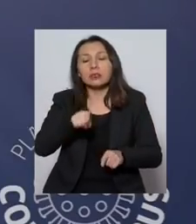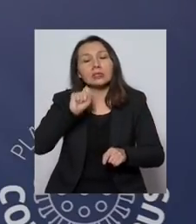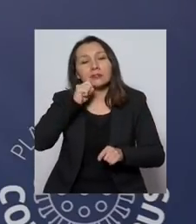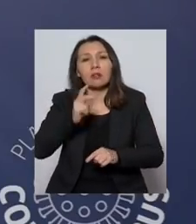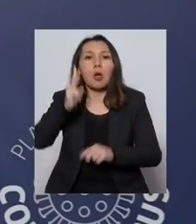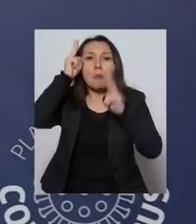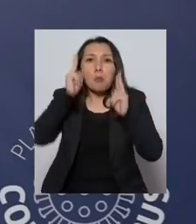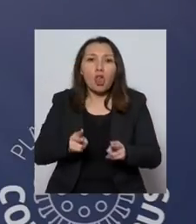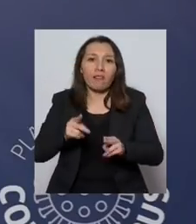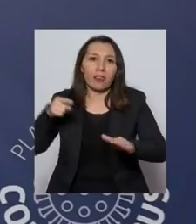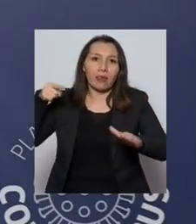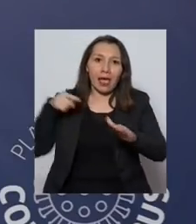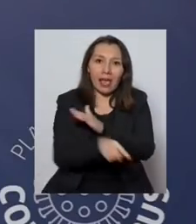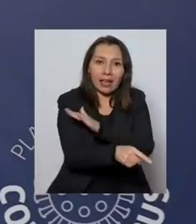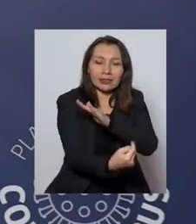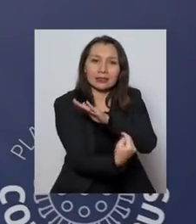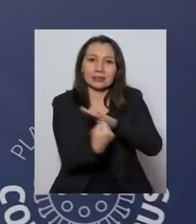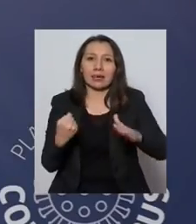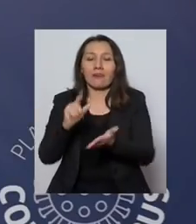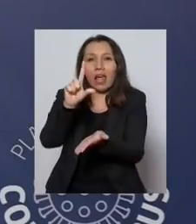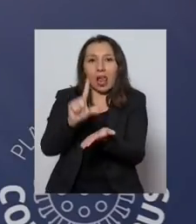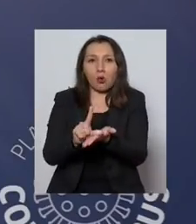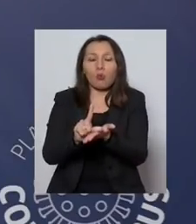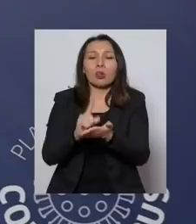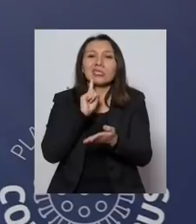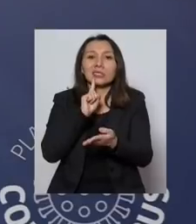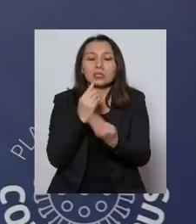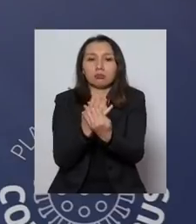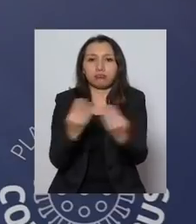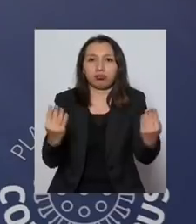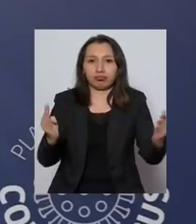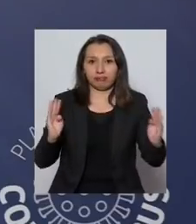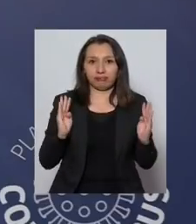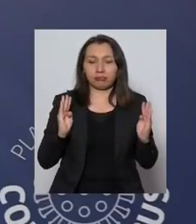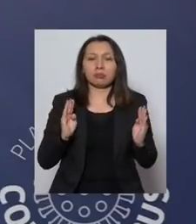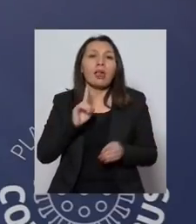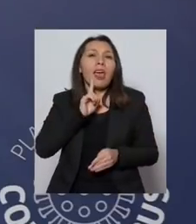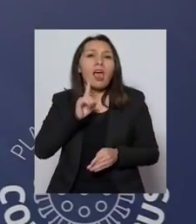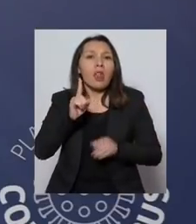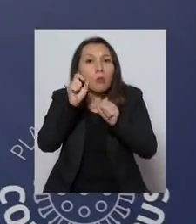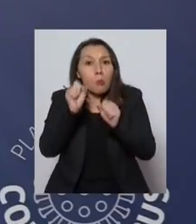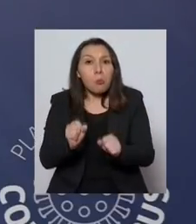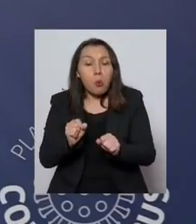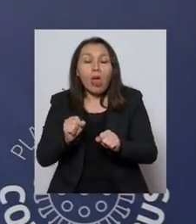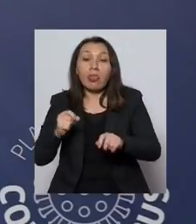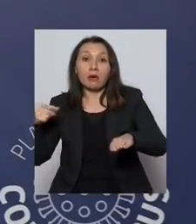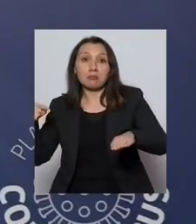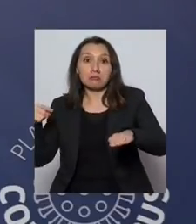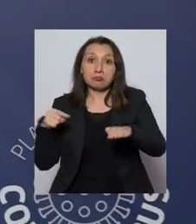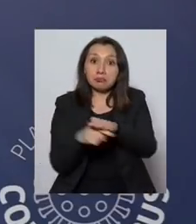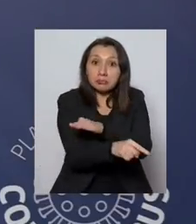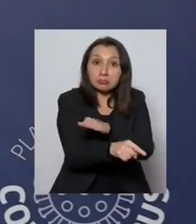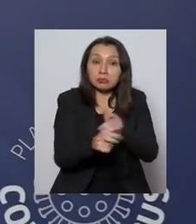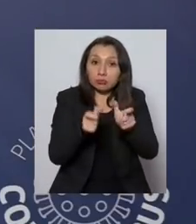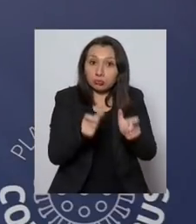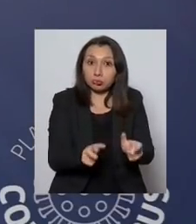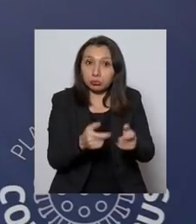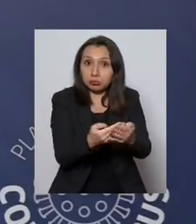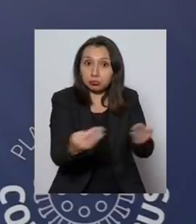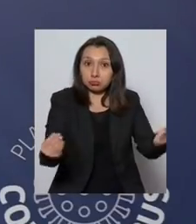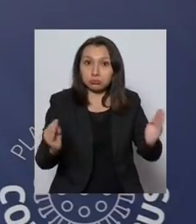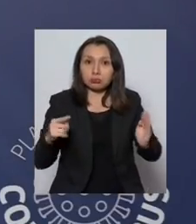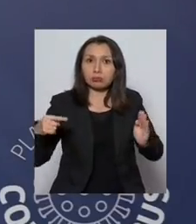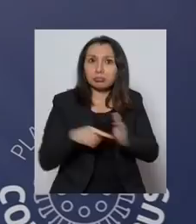prohíbe el ingreso y salida del lugar que se encuentra cordonado. ¿Quiénes pueden cruzar el cordón